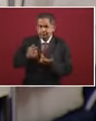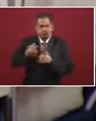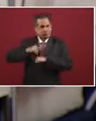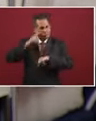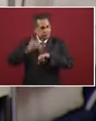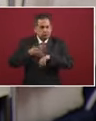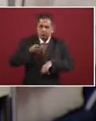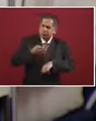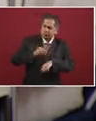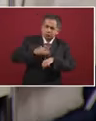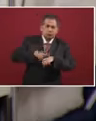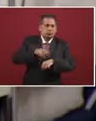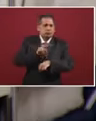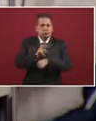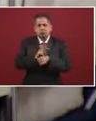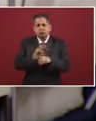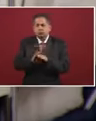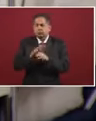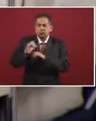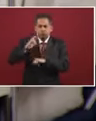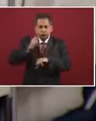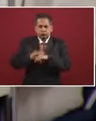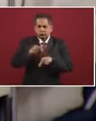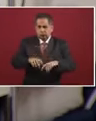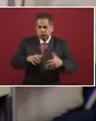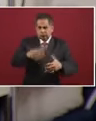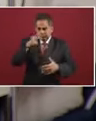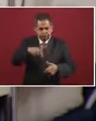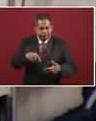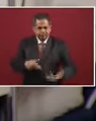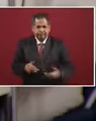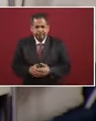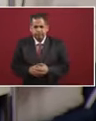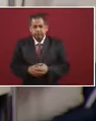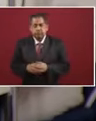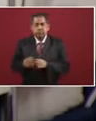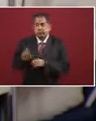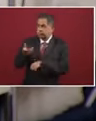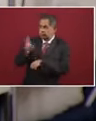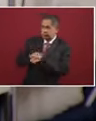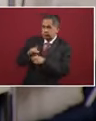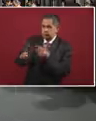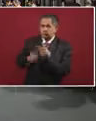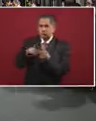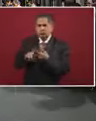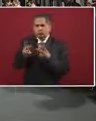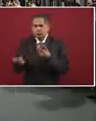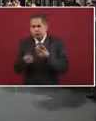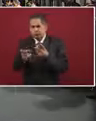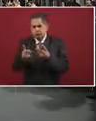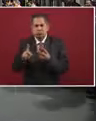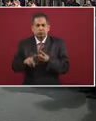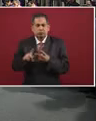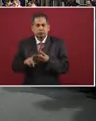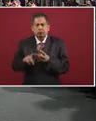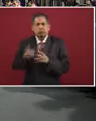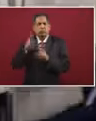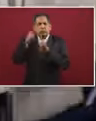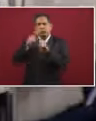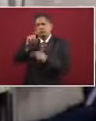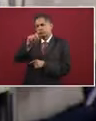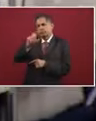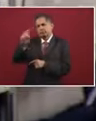oficiales o cómo encargarse de ellos mientras están en el territorio. Y de rápido, si me permite una segunda pregunta, la Agenda 2030 y